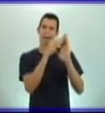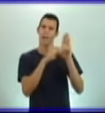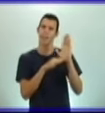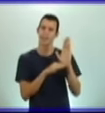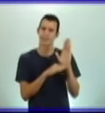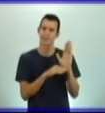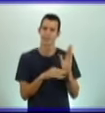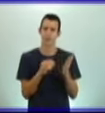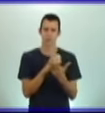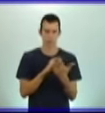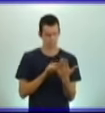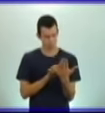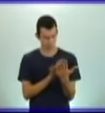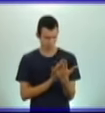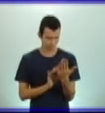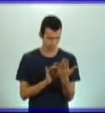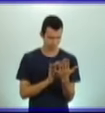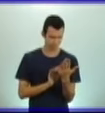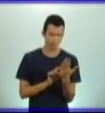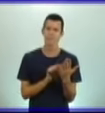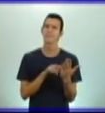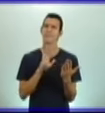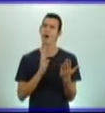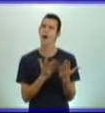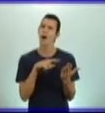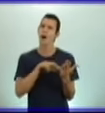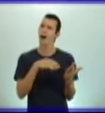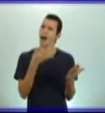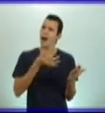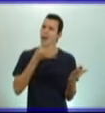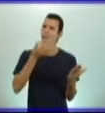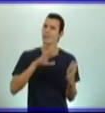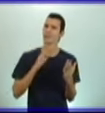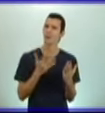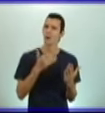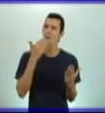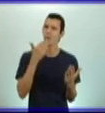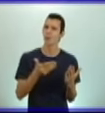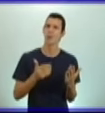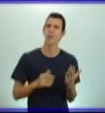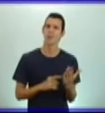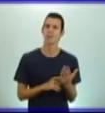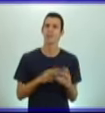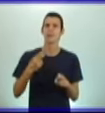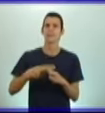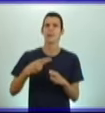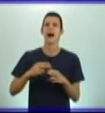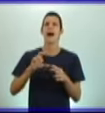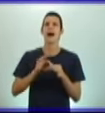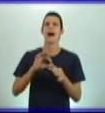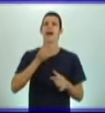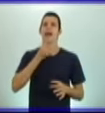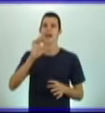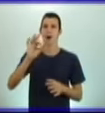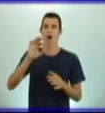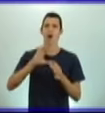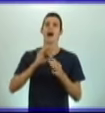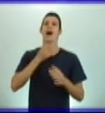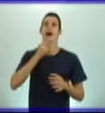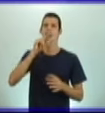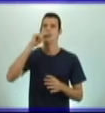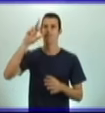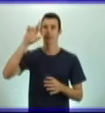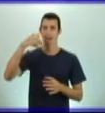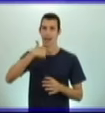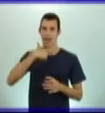para todas las funciones, que le permite hacer el mismo análisis que nosotros hemos hecho aquí, en el caso de GeoGebra. O también pueden trabajar con